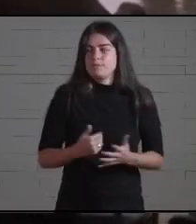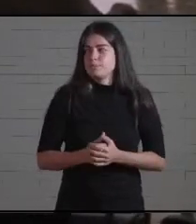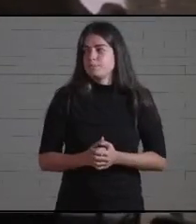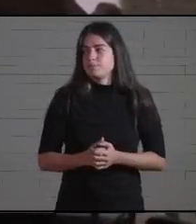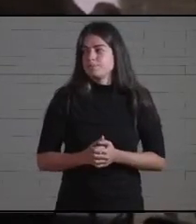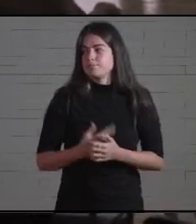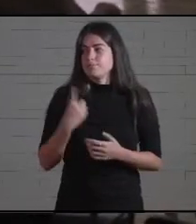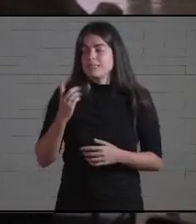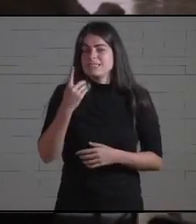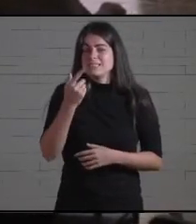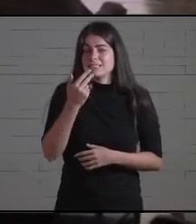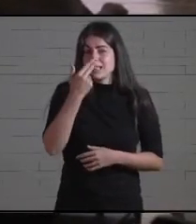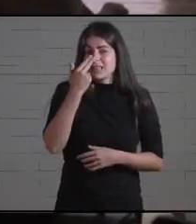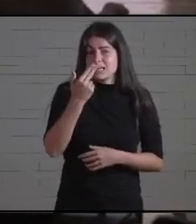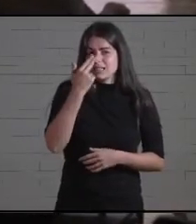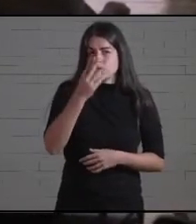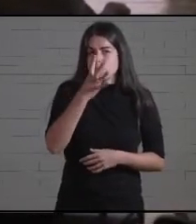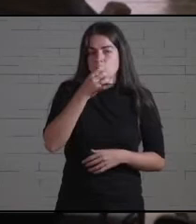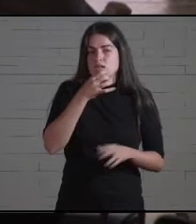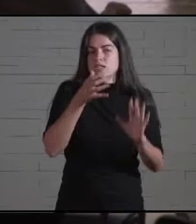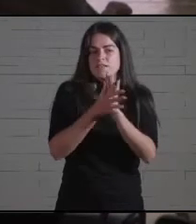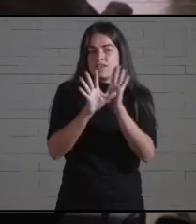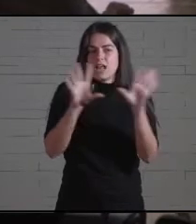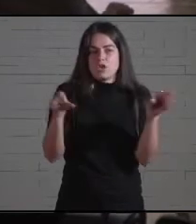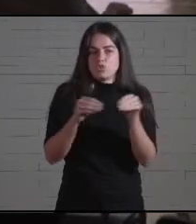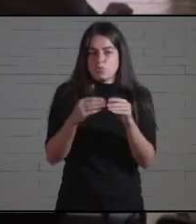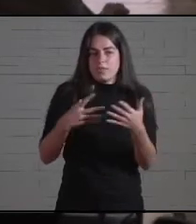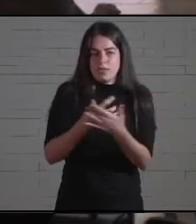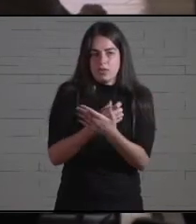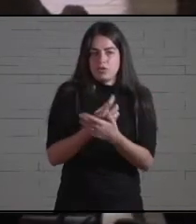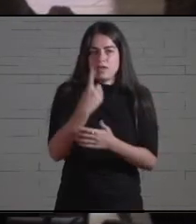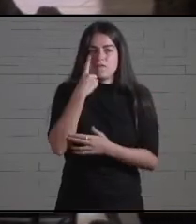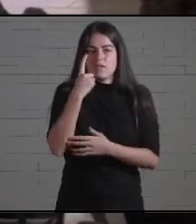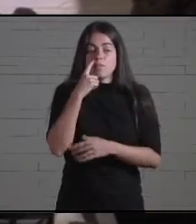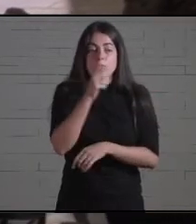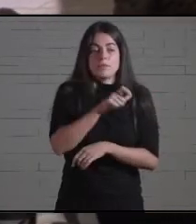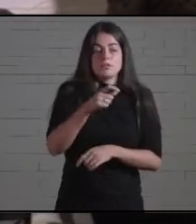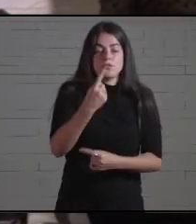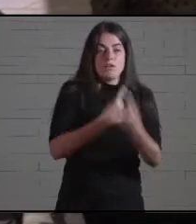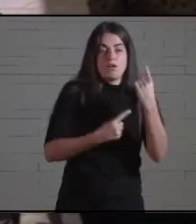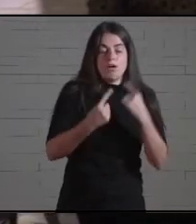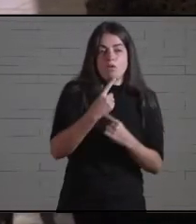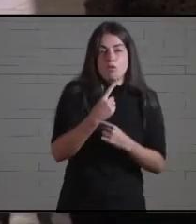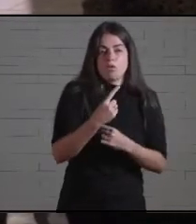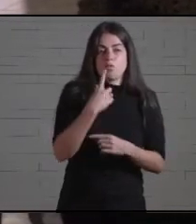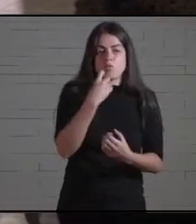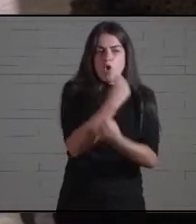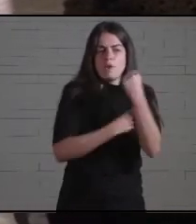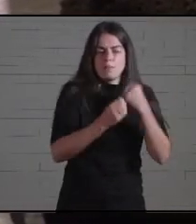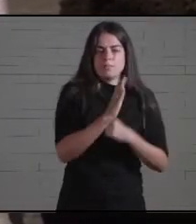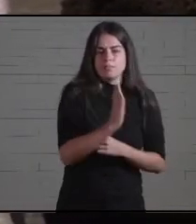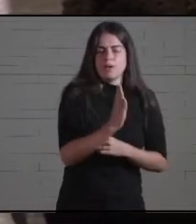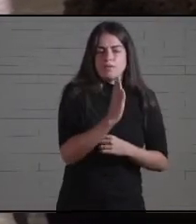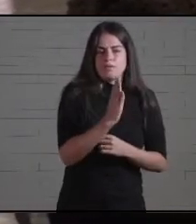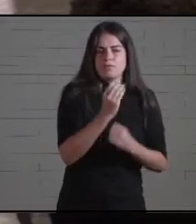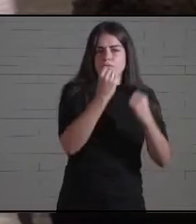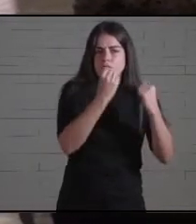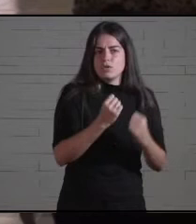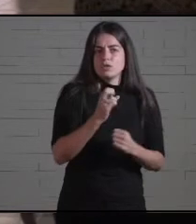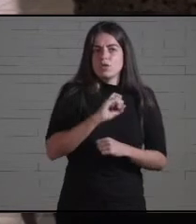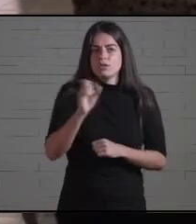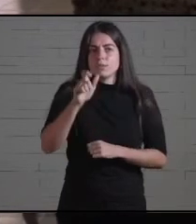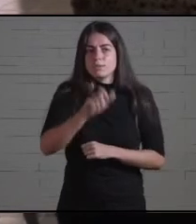Este es muy interesante porque es un poco el resumen de todo, ¿no? Vemos que hay personas que les ha afectado económicamente, personas